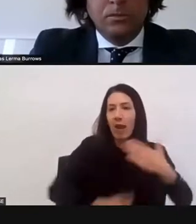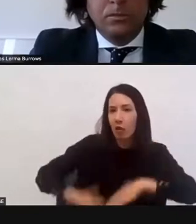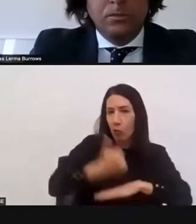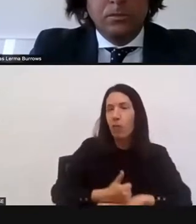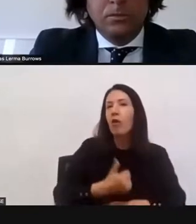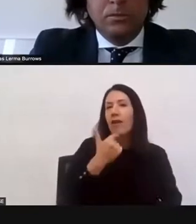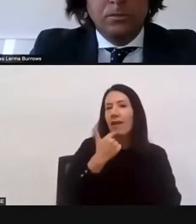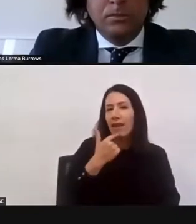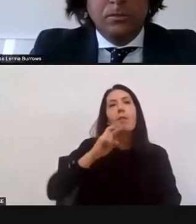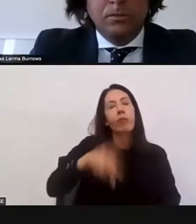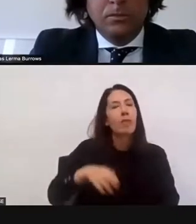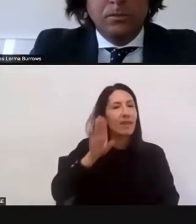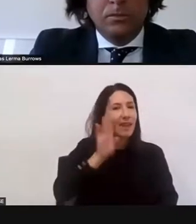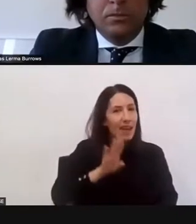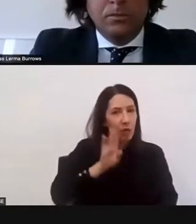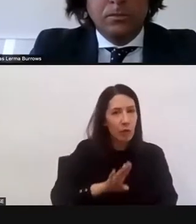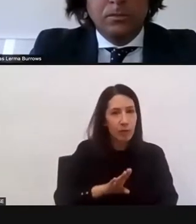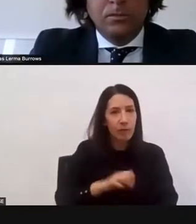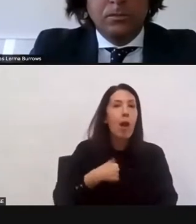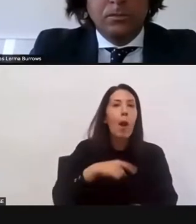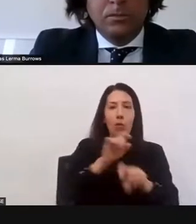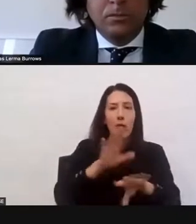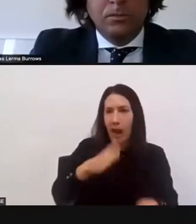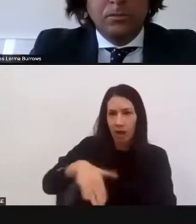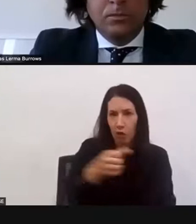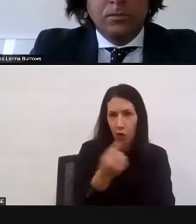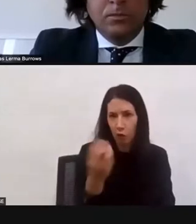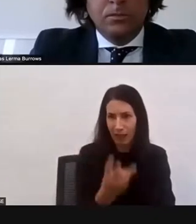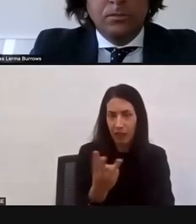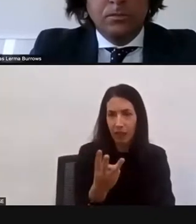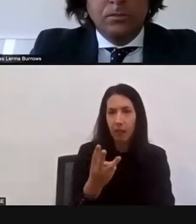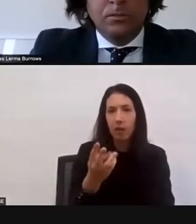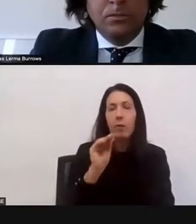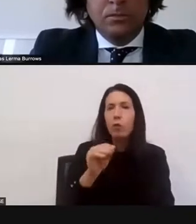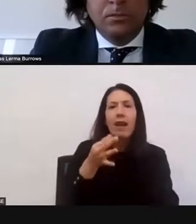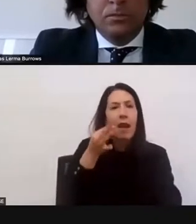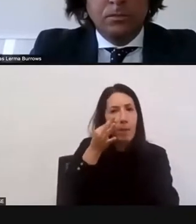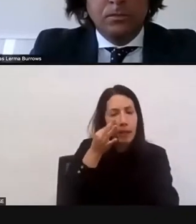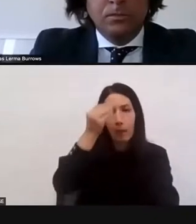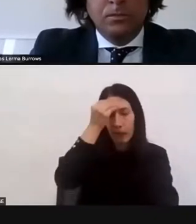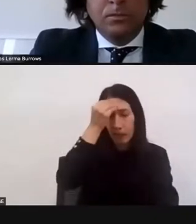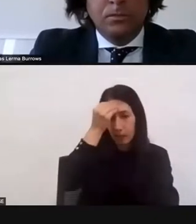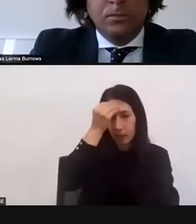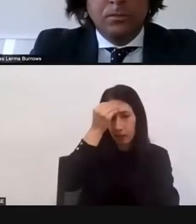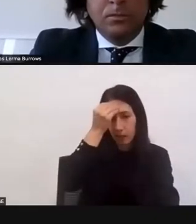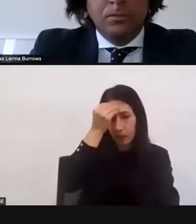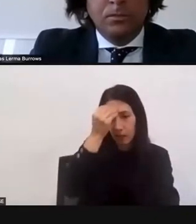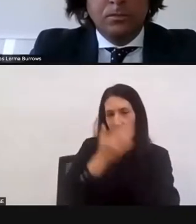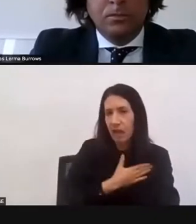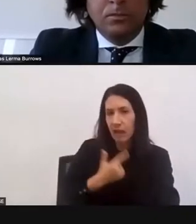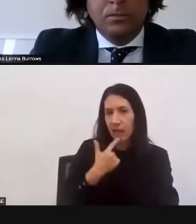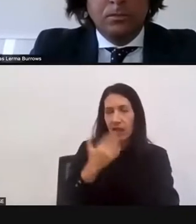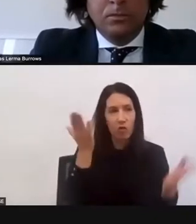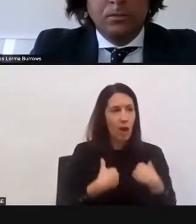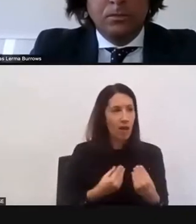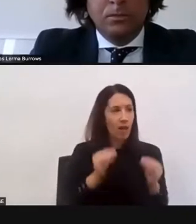tipo de delitos. Es una pregunta para todos. ¿Realmente pensáis que es una falta de formación, es una falta